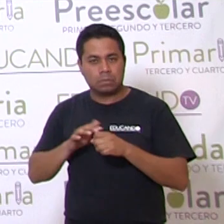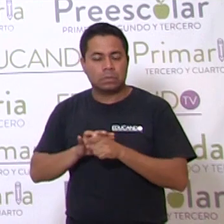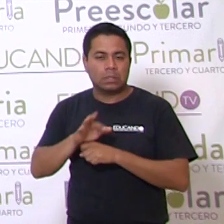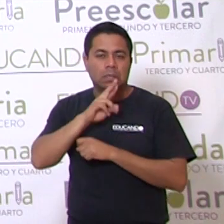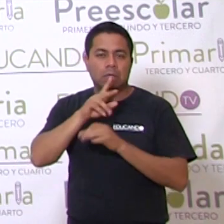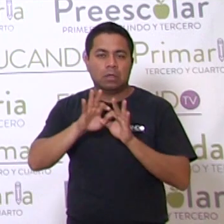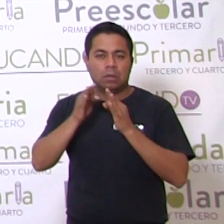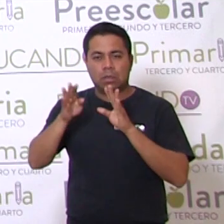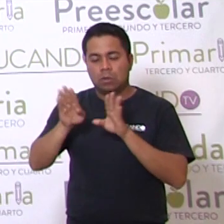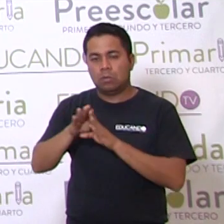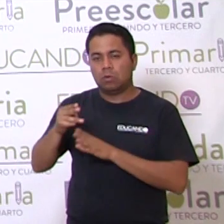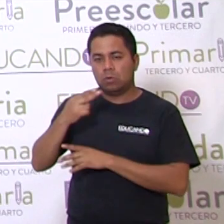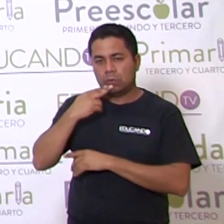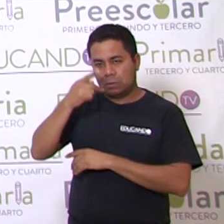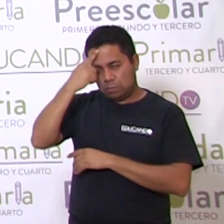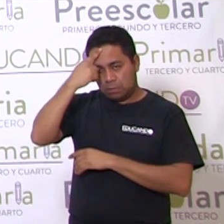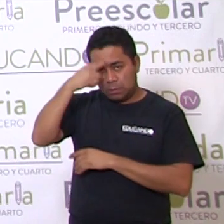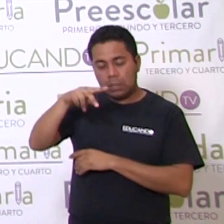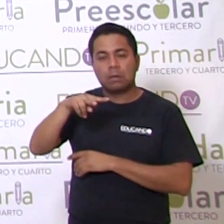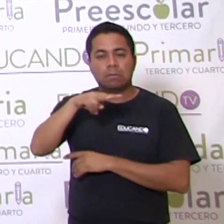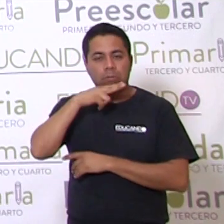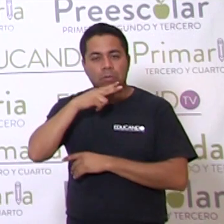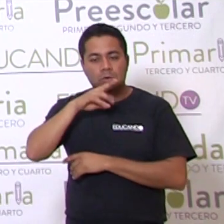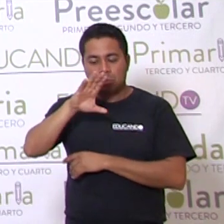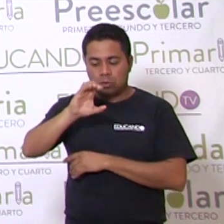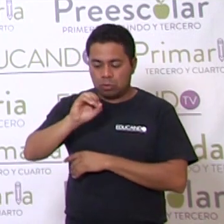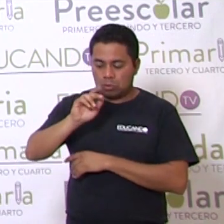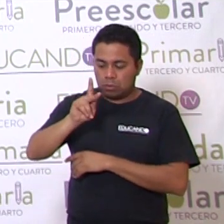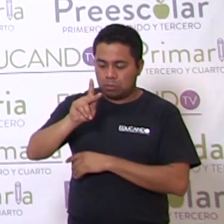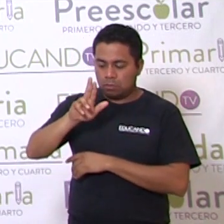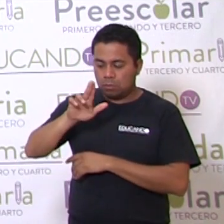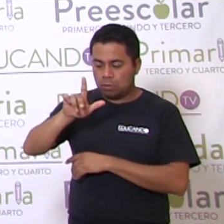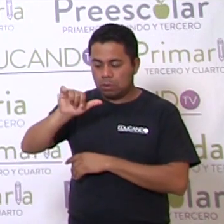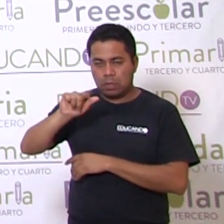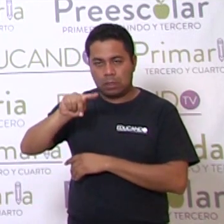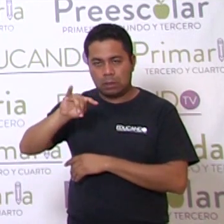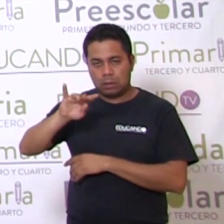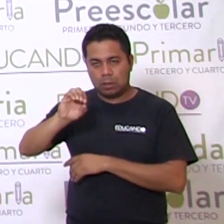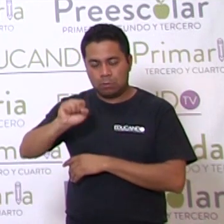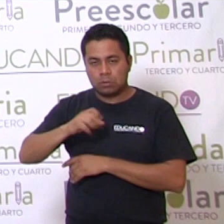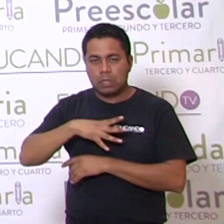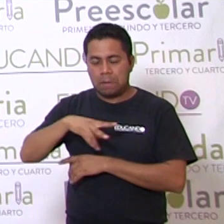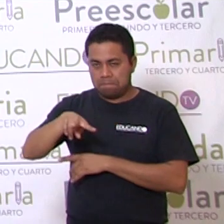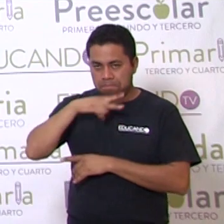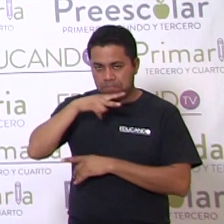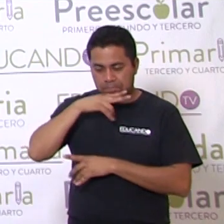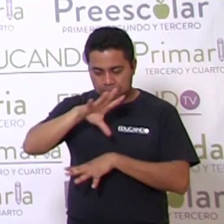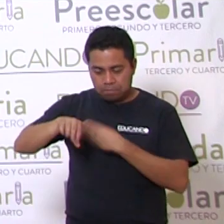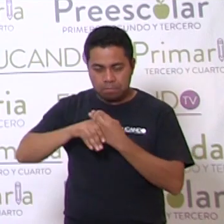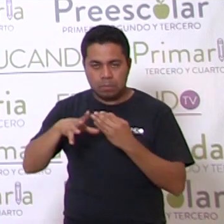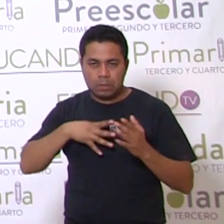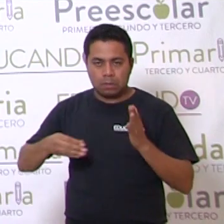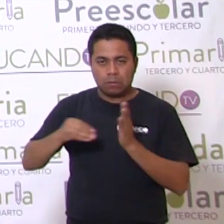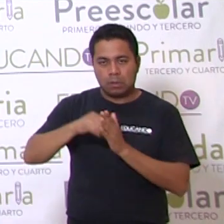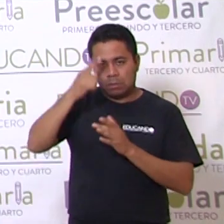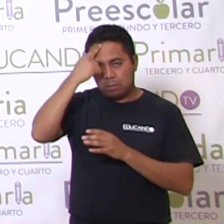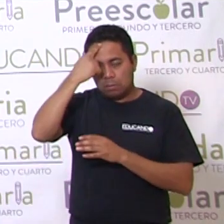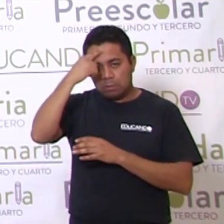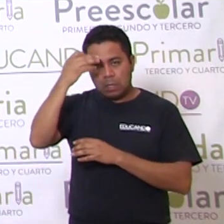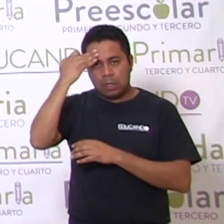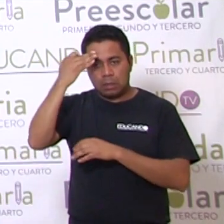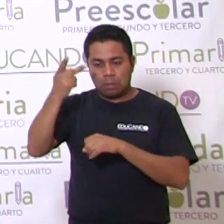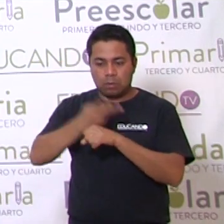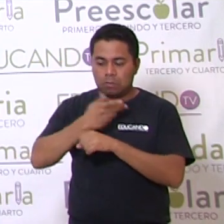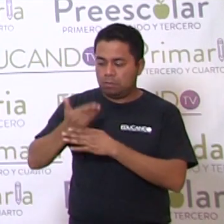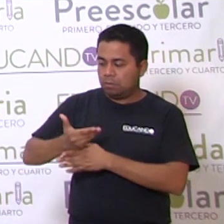forma la utilización de los verbos copulativos. Tenemos un verbo copulativo, el cual está conjugado en pretérito, que